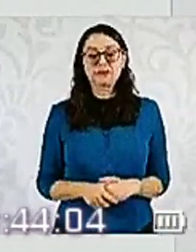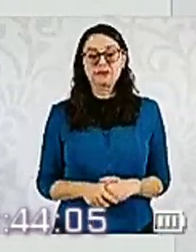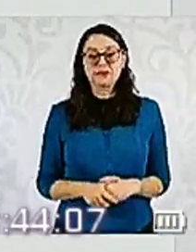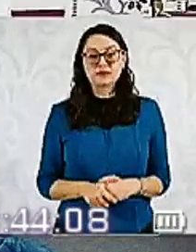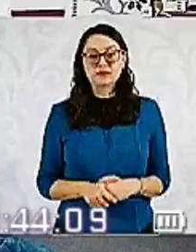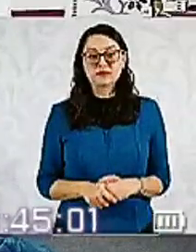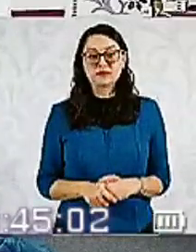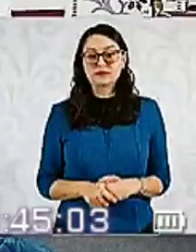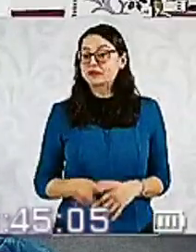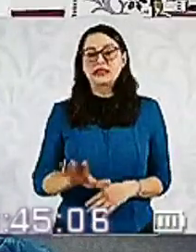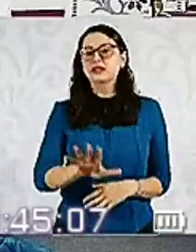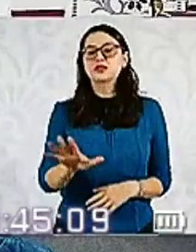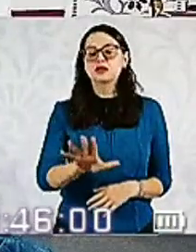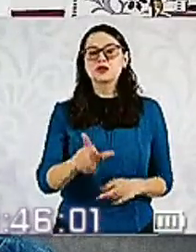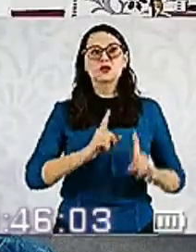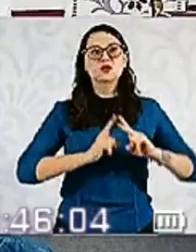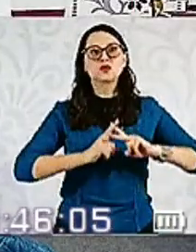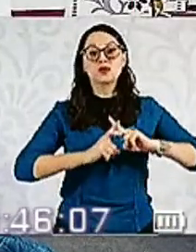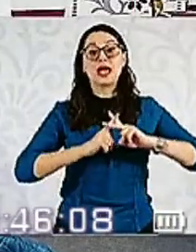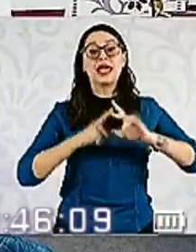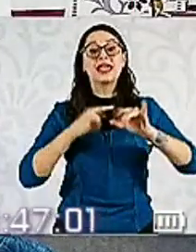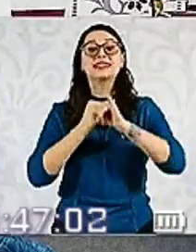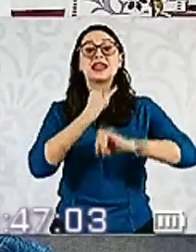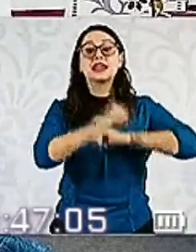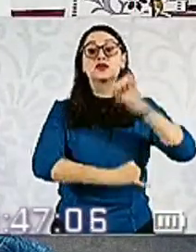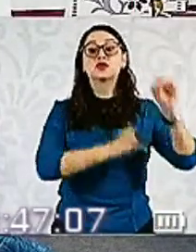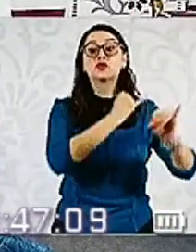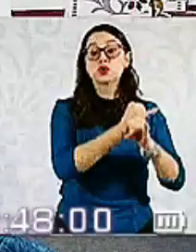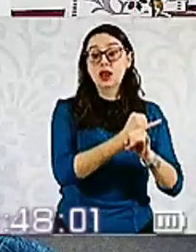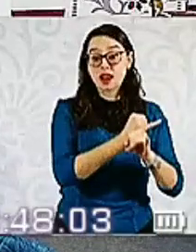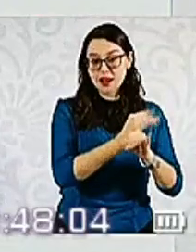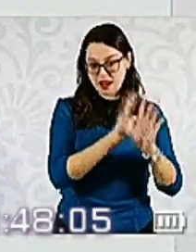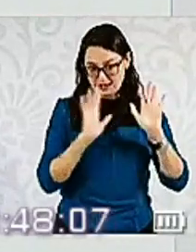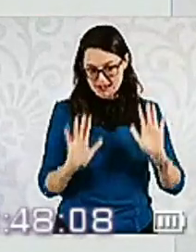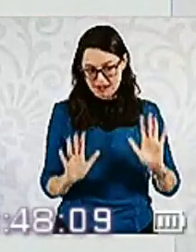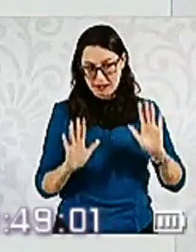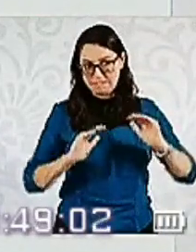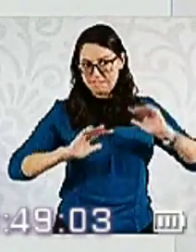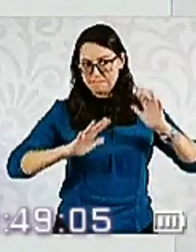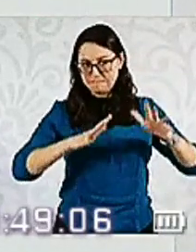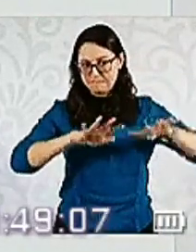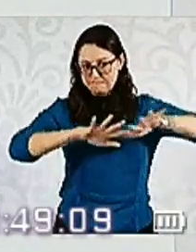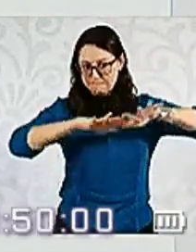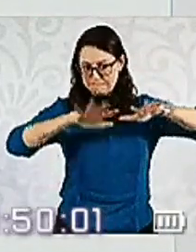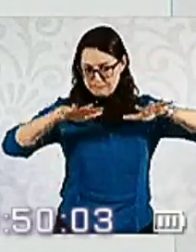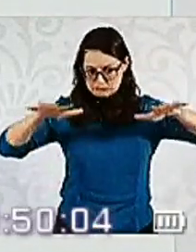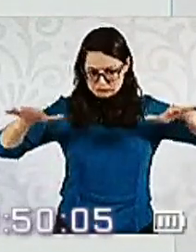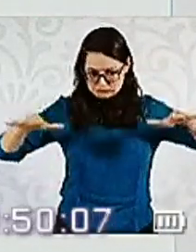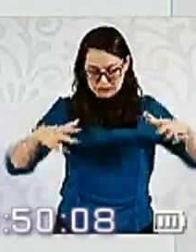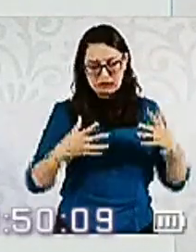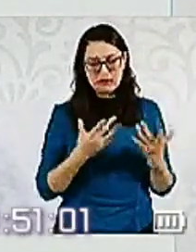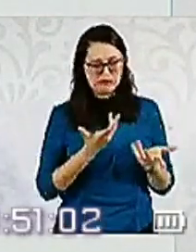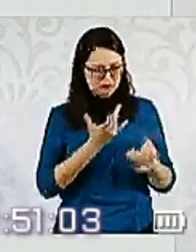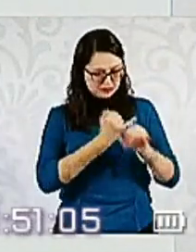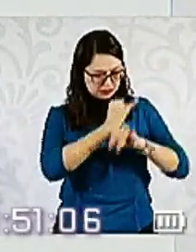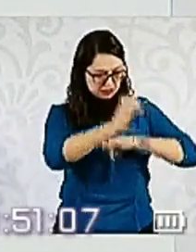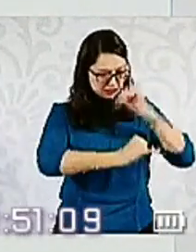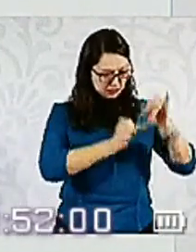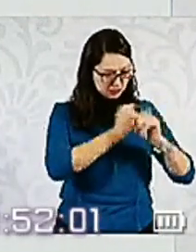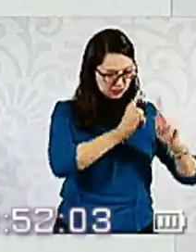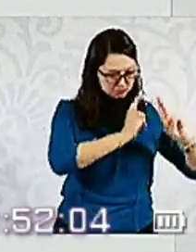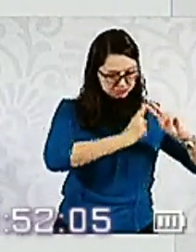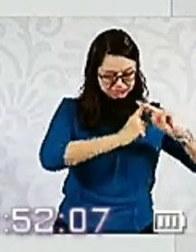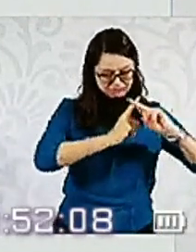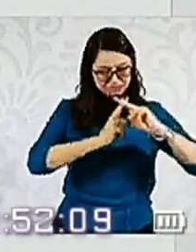No, es un estándar internacional. Ajá. Es un estándar internacional, son los resultados que hacen de encuestas.